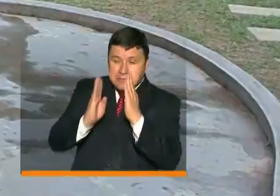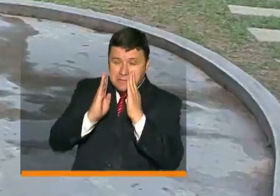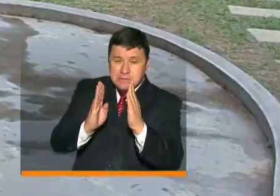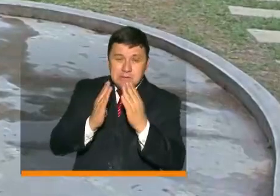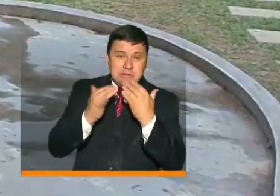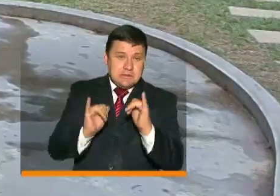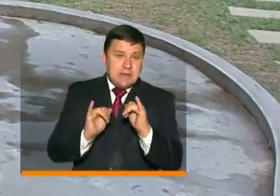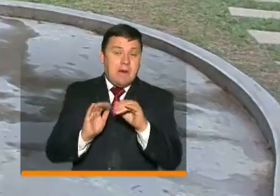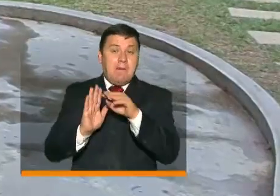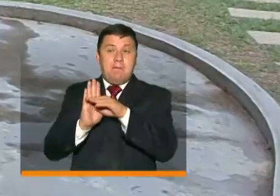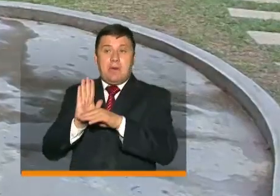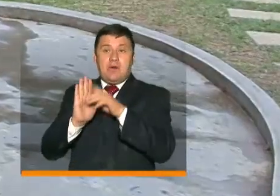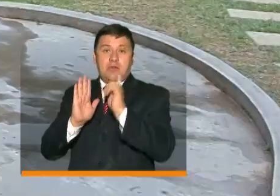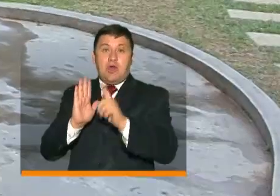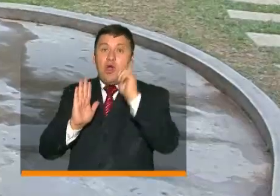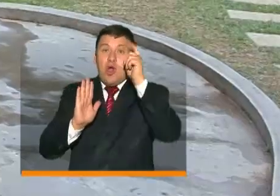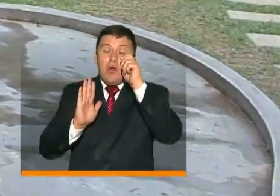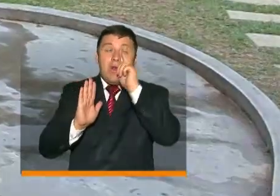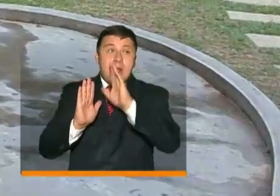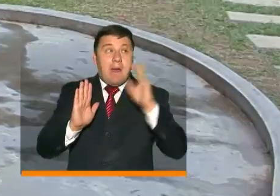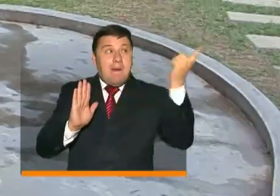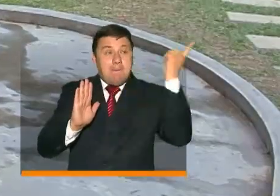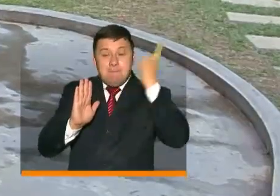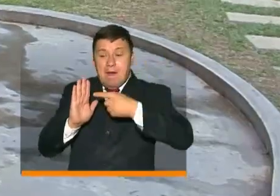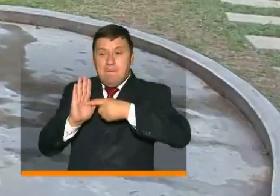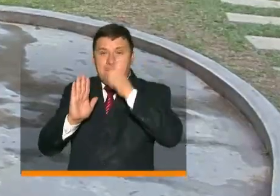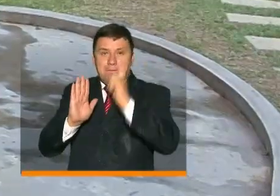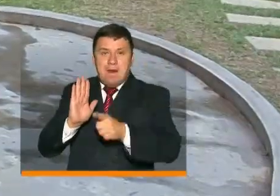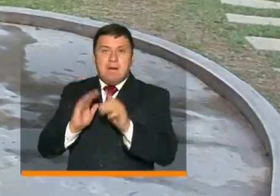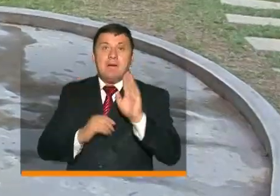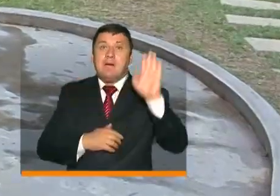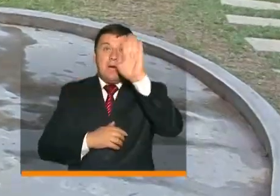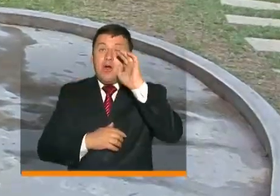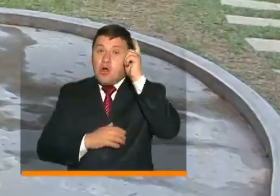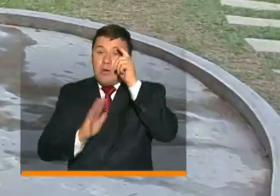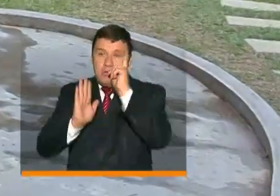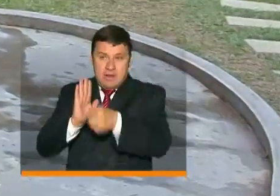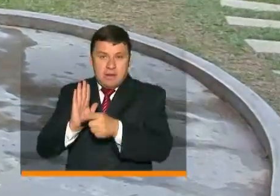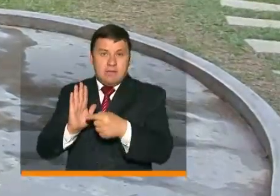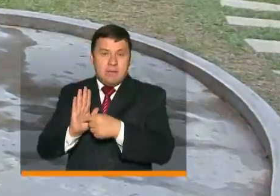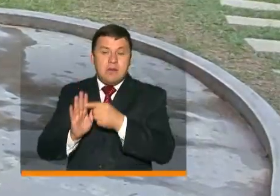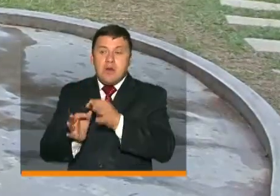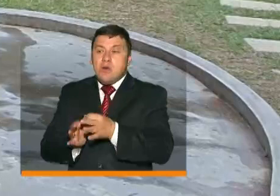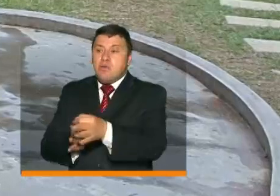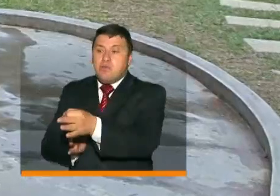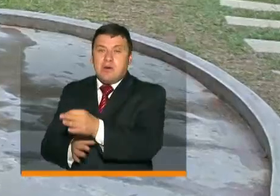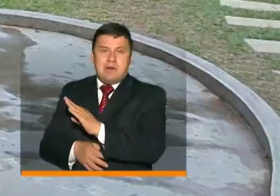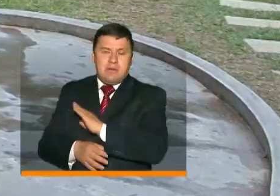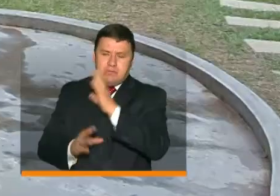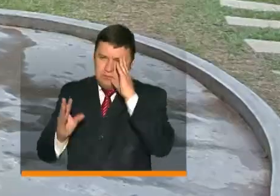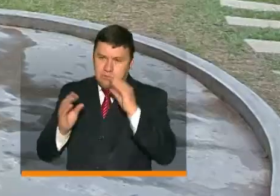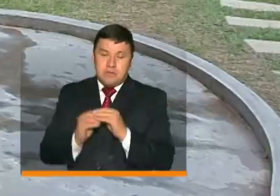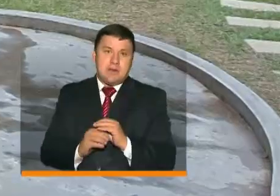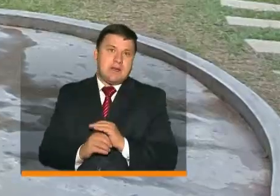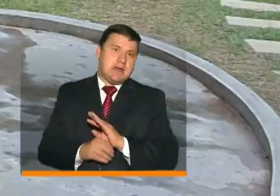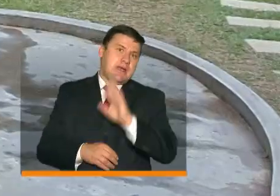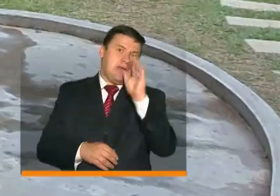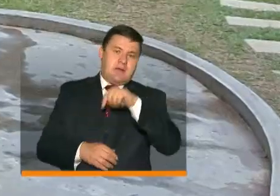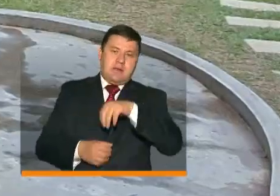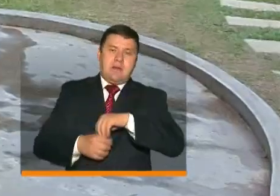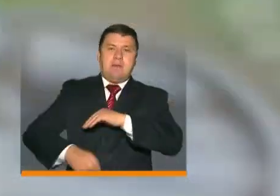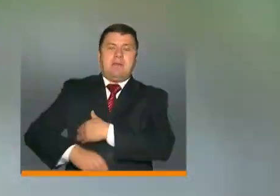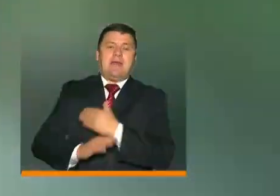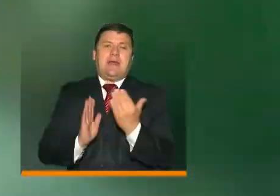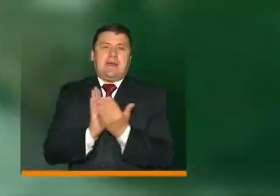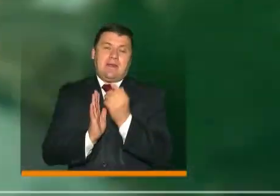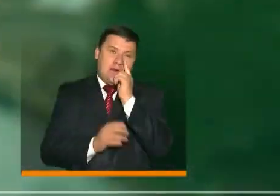cada uno de los protocolos del Gobierno Nacional, del Gobierno Departamental y del Gobierno Municipal. Desde luego del Ministerio de